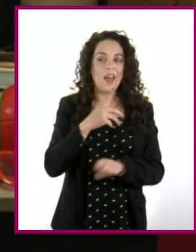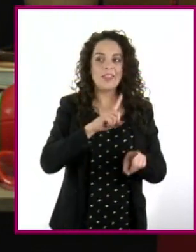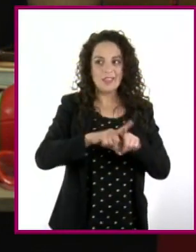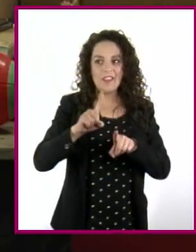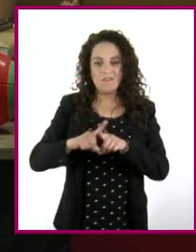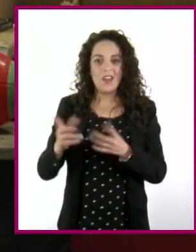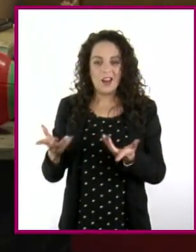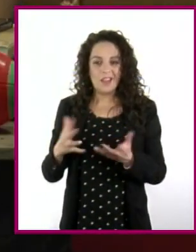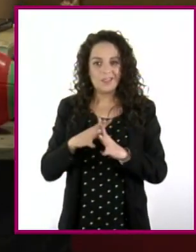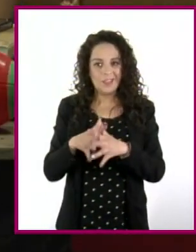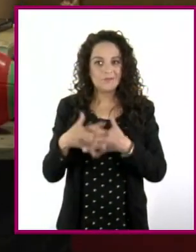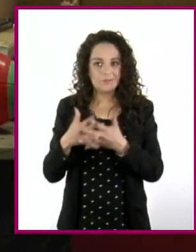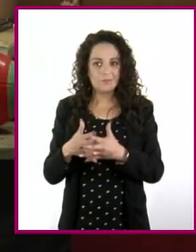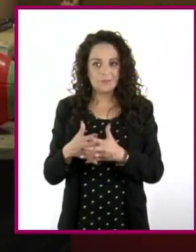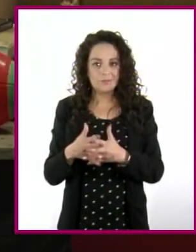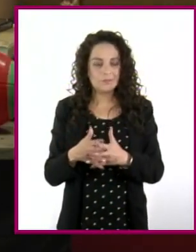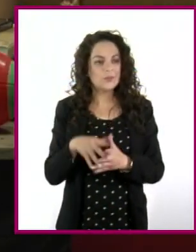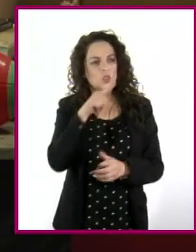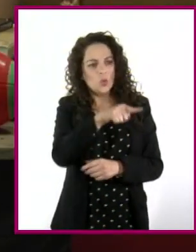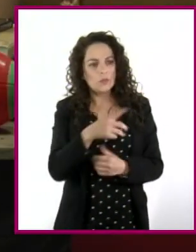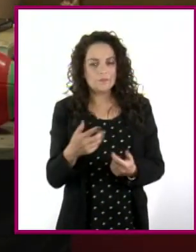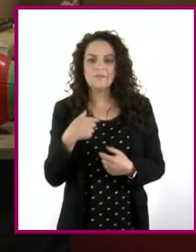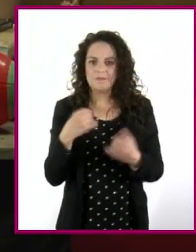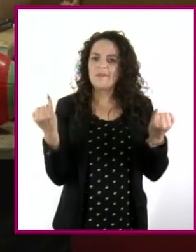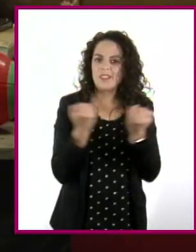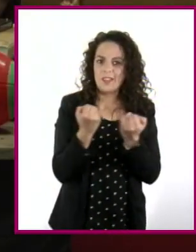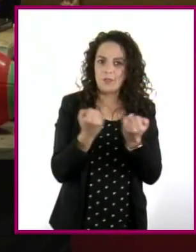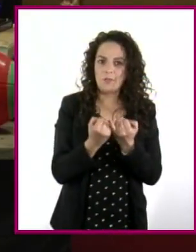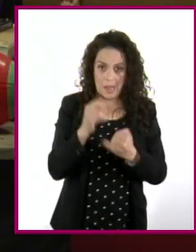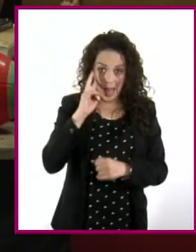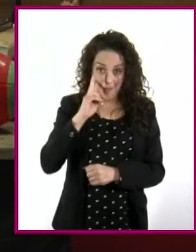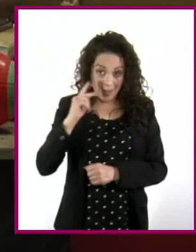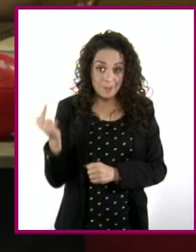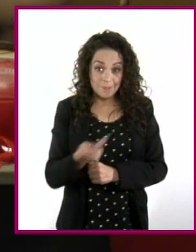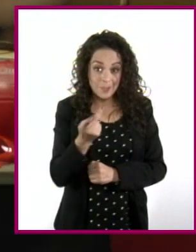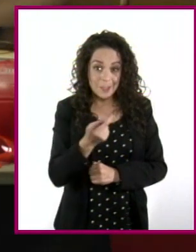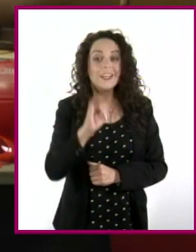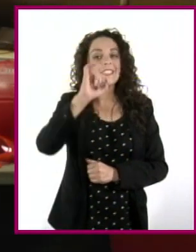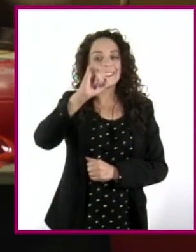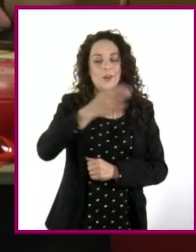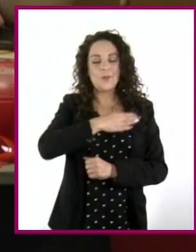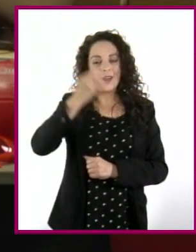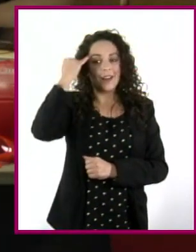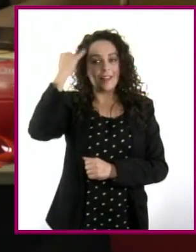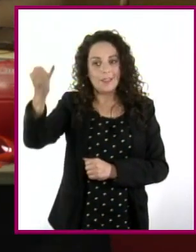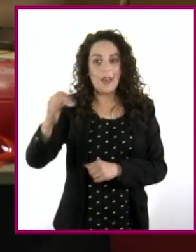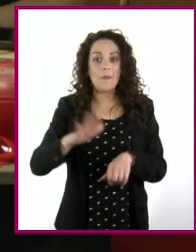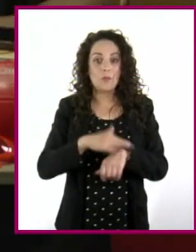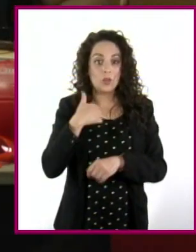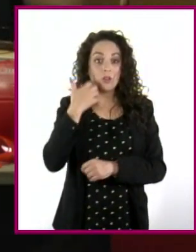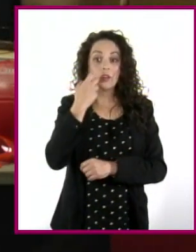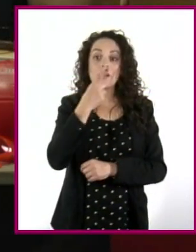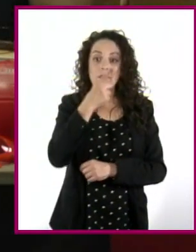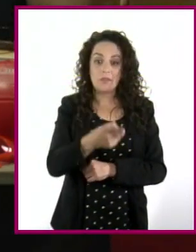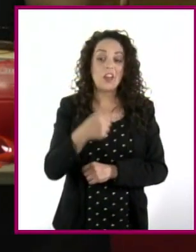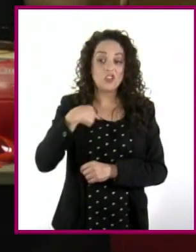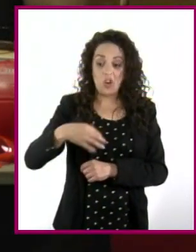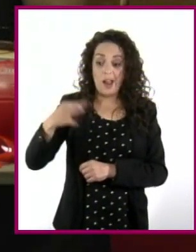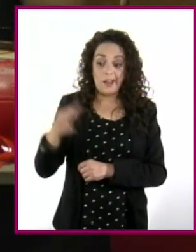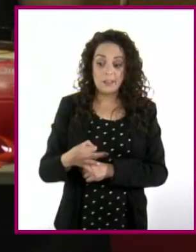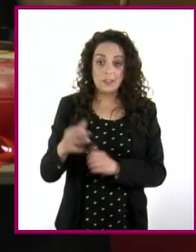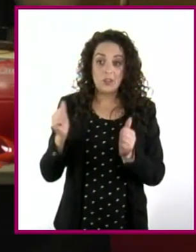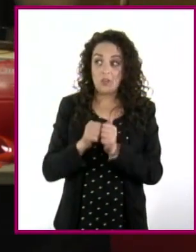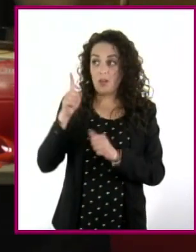tú? Sí, creo que igual. ¿Hacemos un test? Me gusta la idea, porque puedo decirte que no fui nada asertivo con la